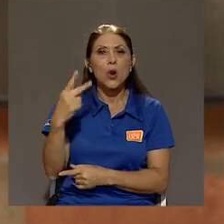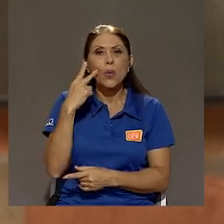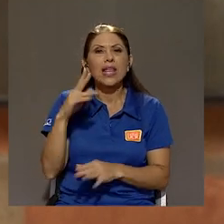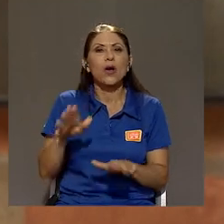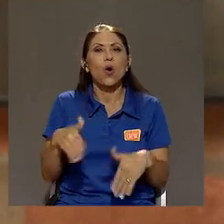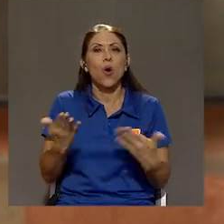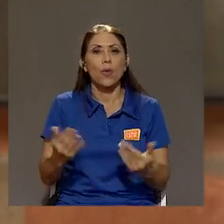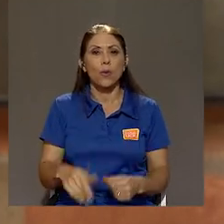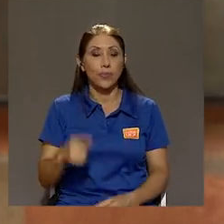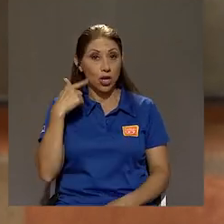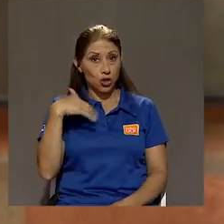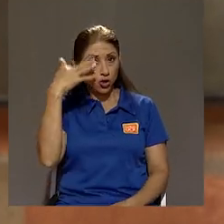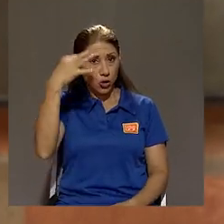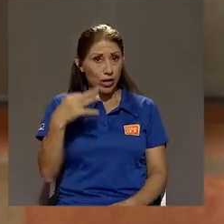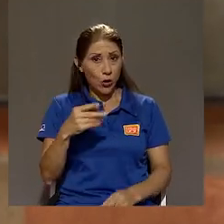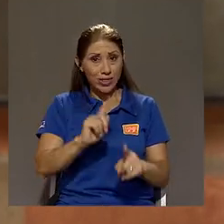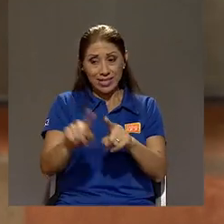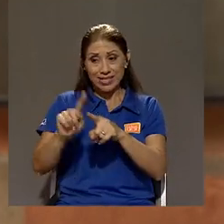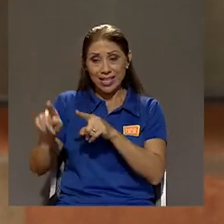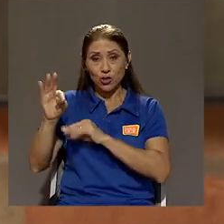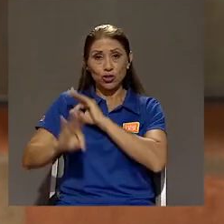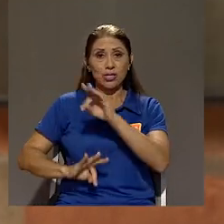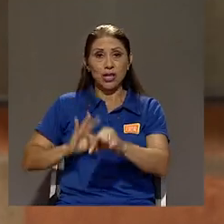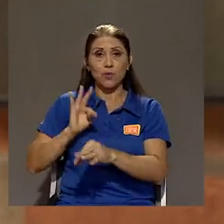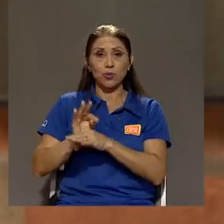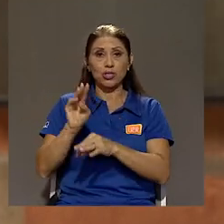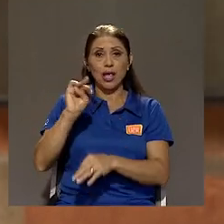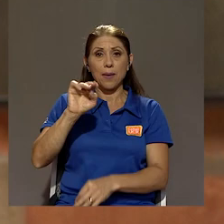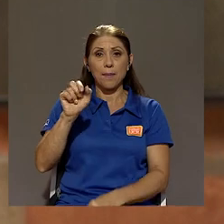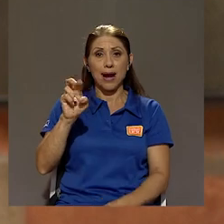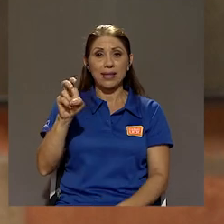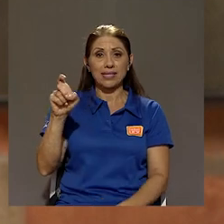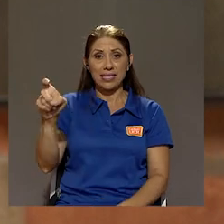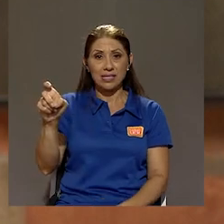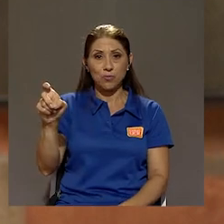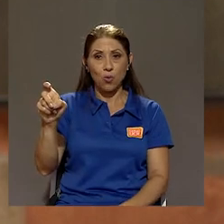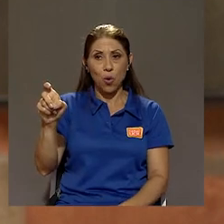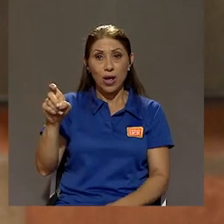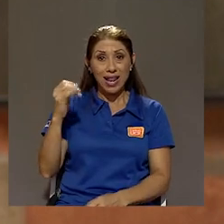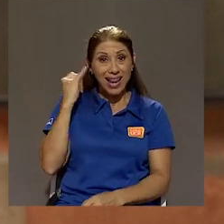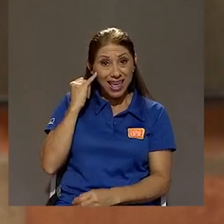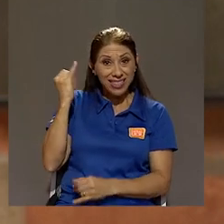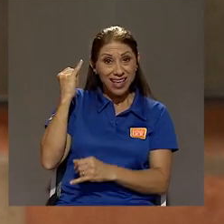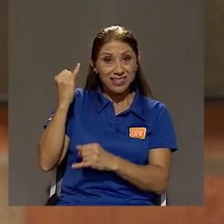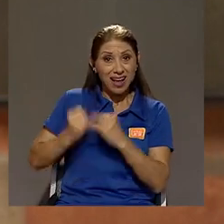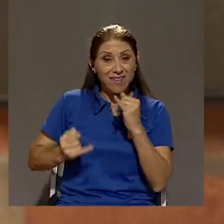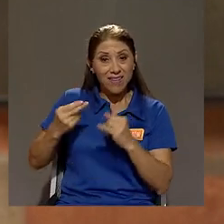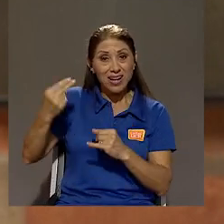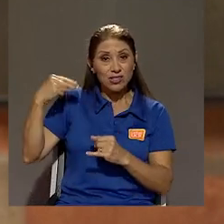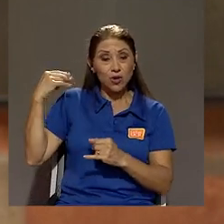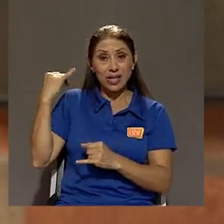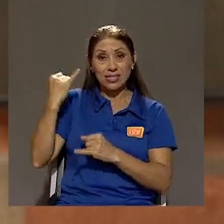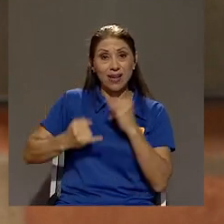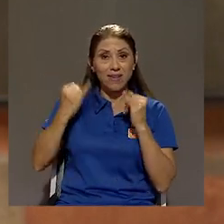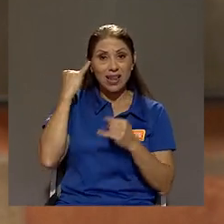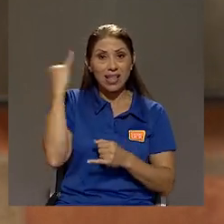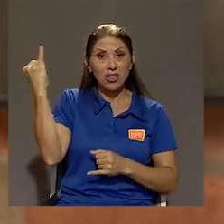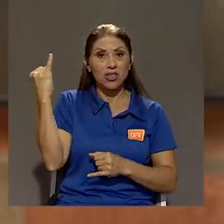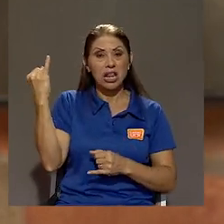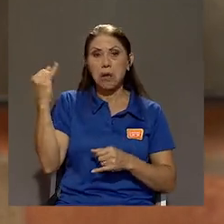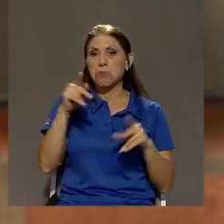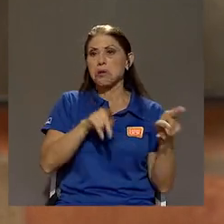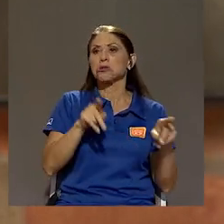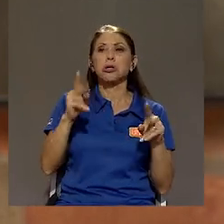yo creo que dentro de los distintos tipos de marxismo, esa idea de que se acababa la historia, que se acababa la ideología, nunca fue tomada muy en